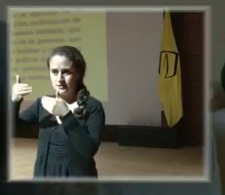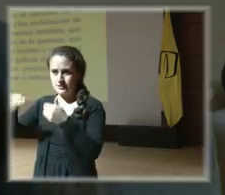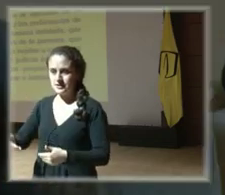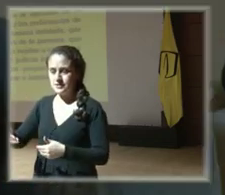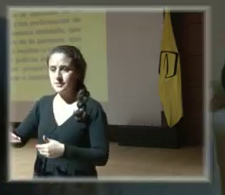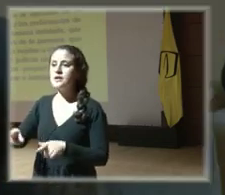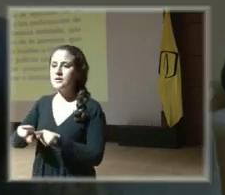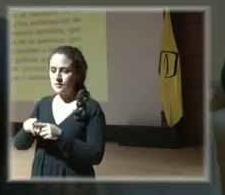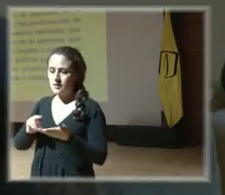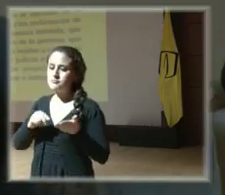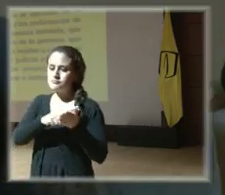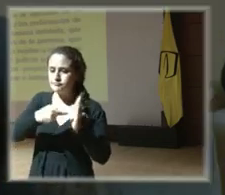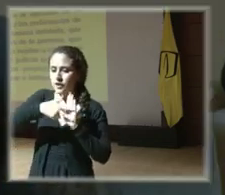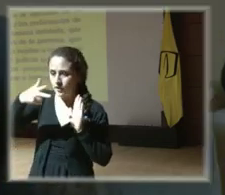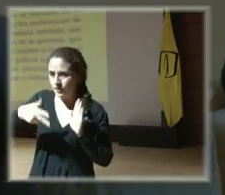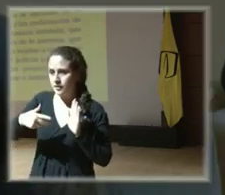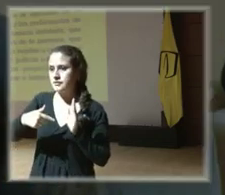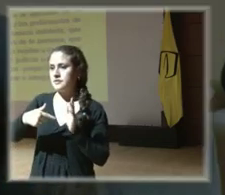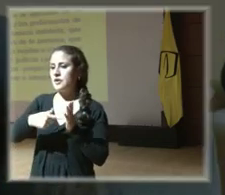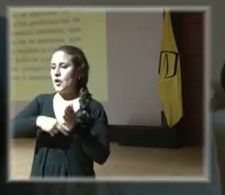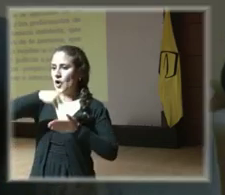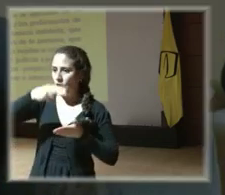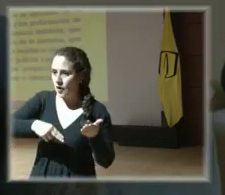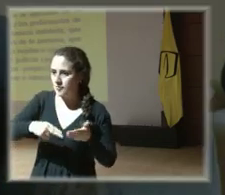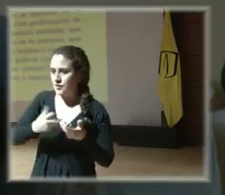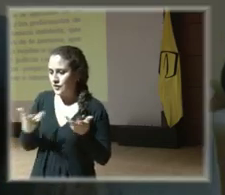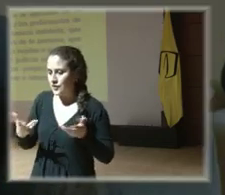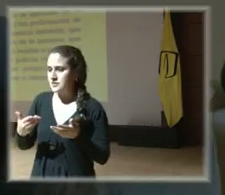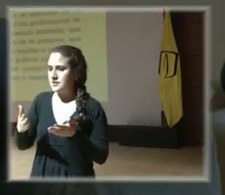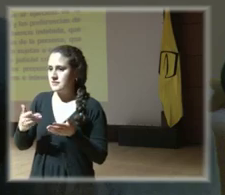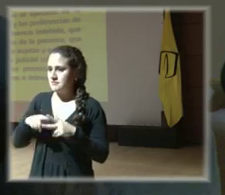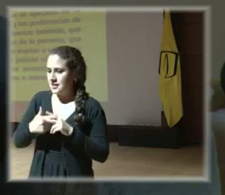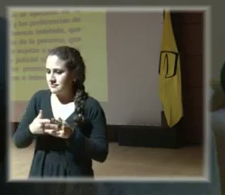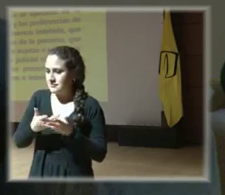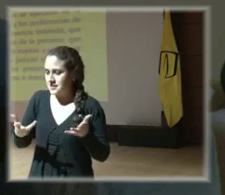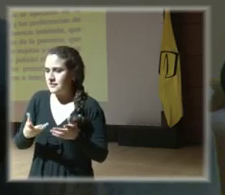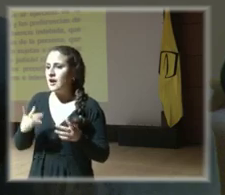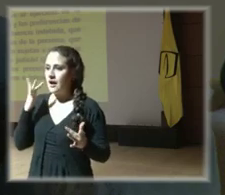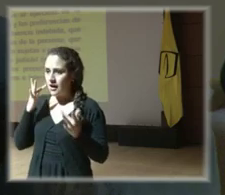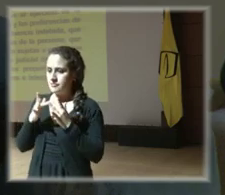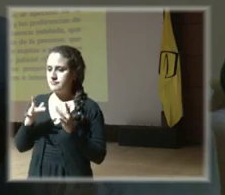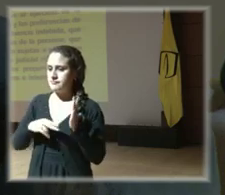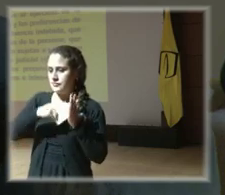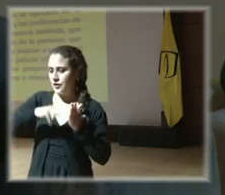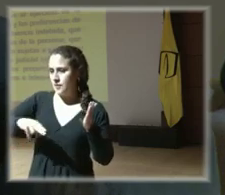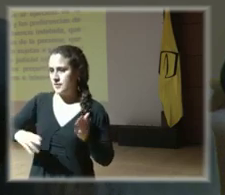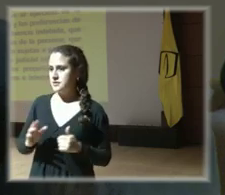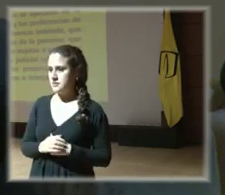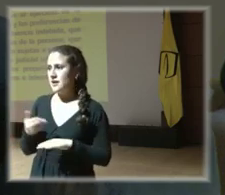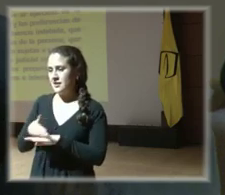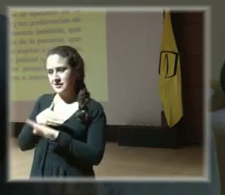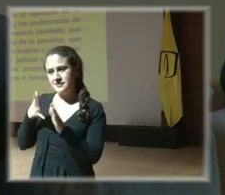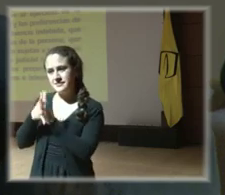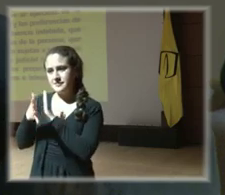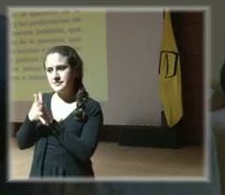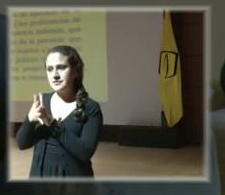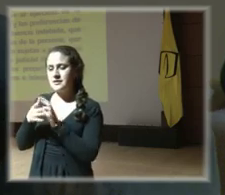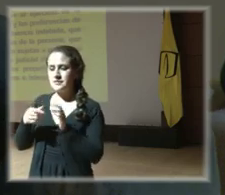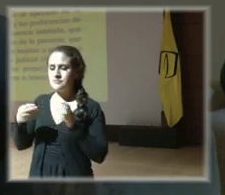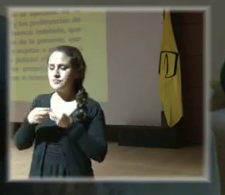ratificado la convención, cuentan con instrumentos para aplicar directamente la convención o como ustedes hacen alusión en el marco del